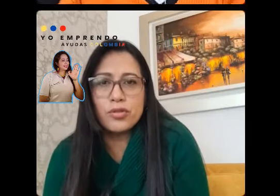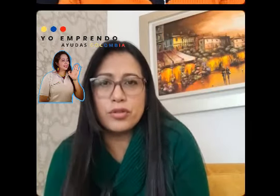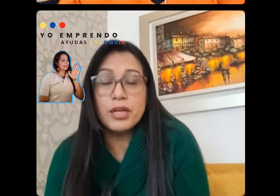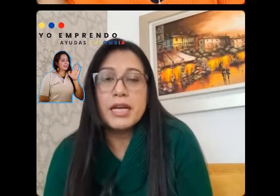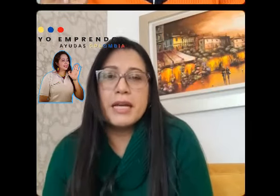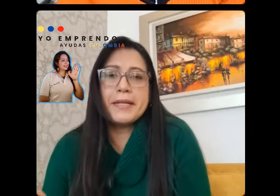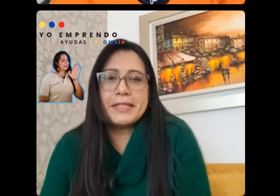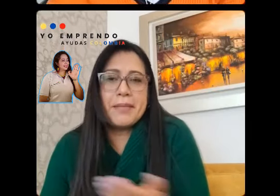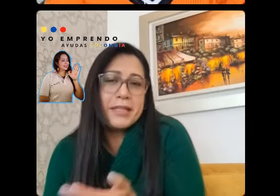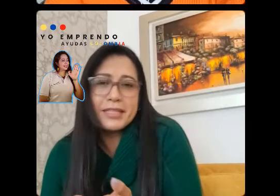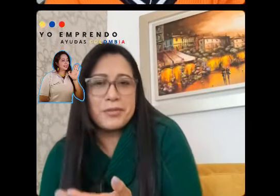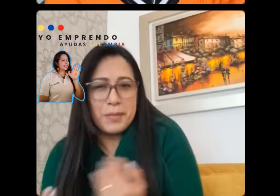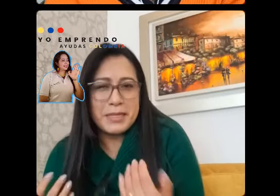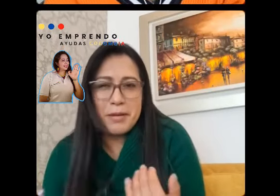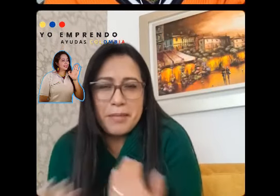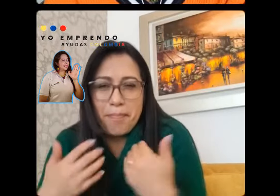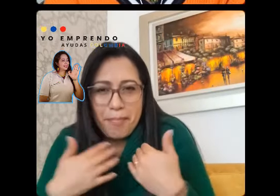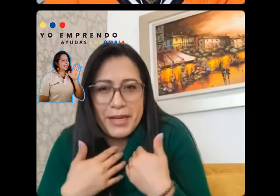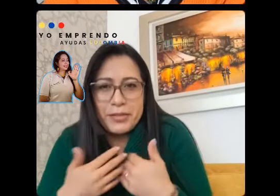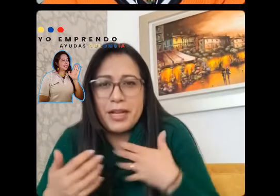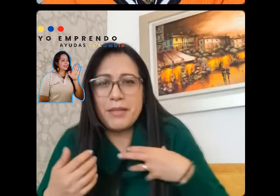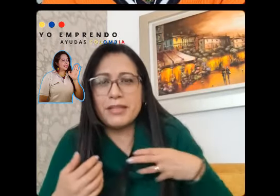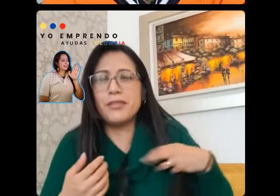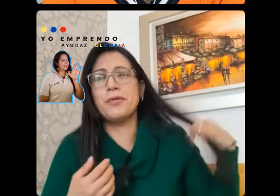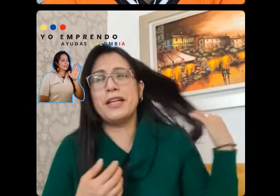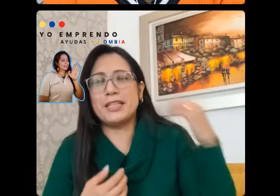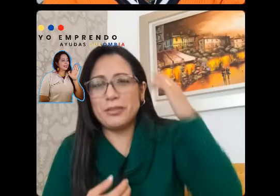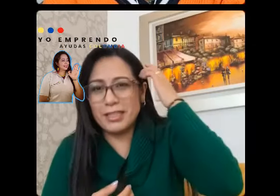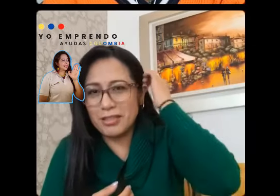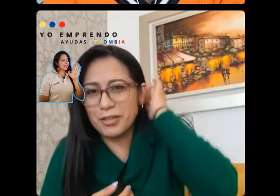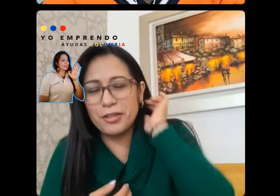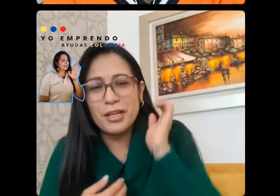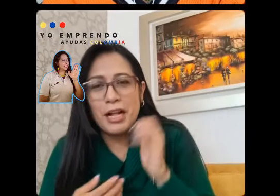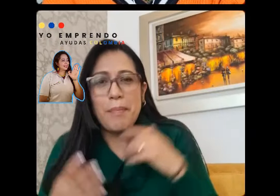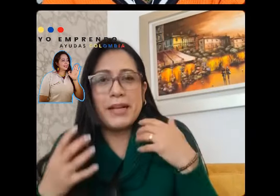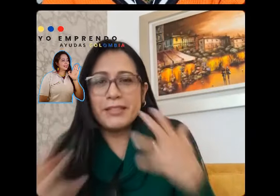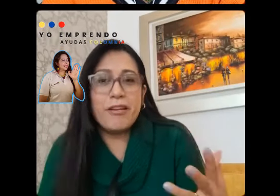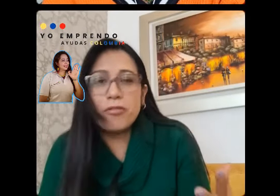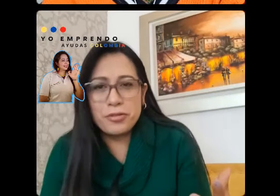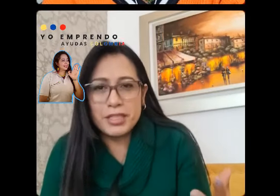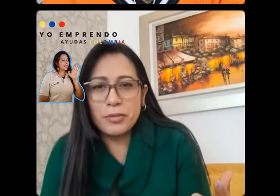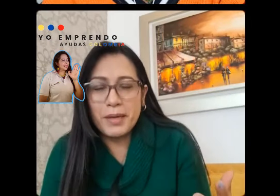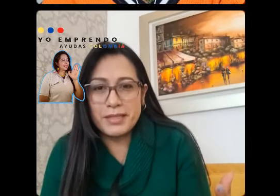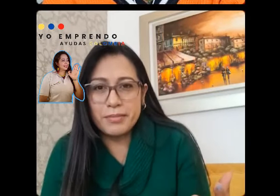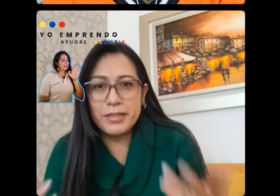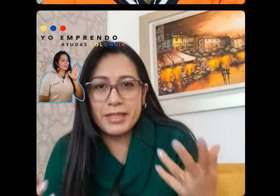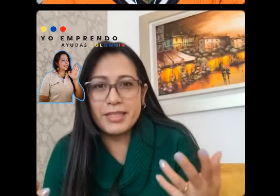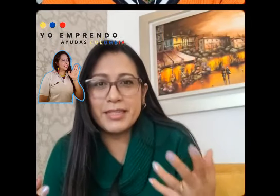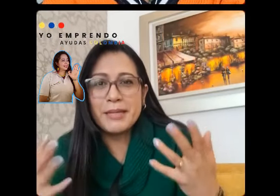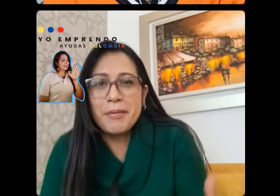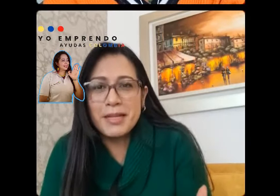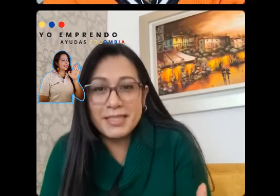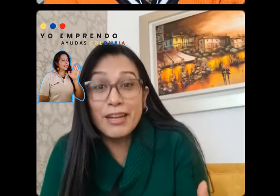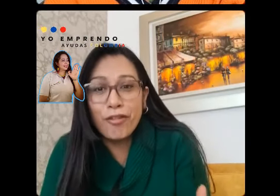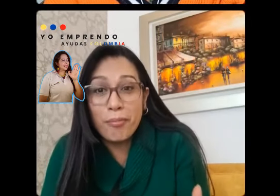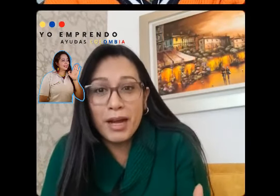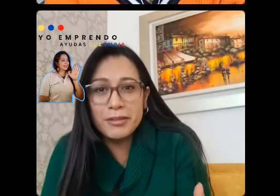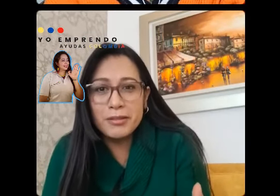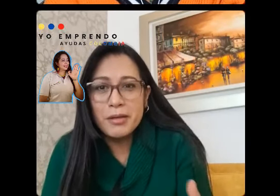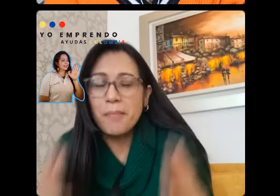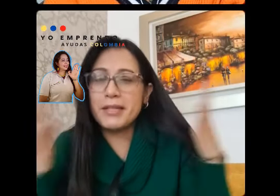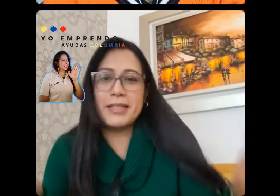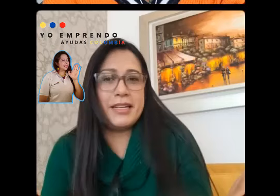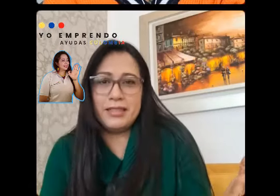costo de estudio no y precisamente si esto pasa a mí personalmente yo como directora te lo digo me parece fabuloso que esto pase porque quiere decir que esa mamá se está